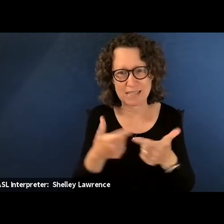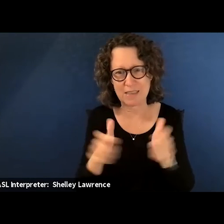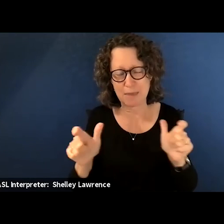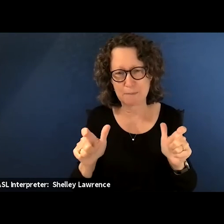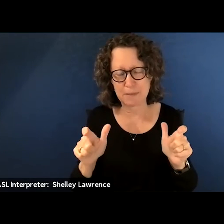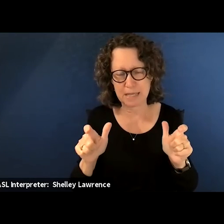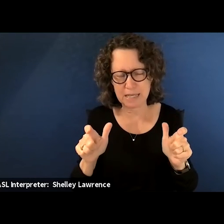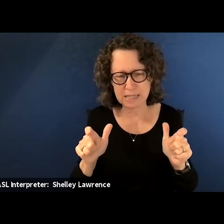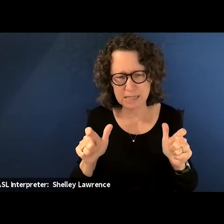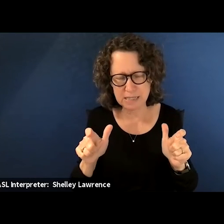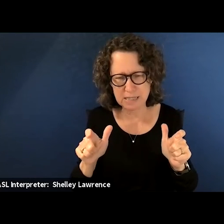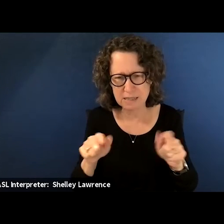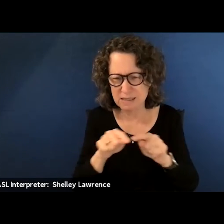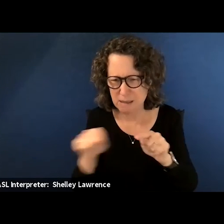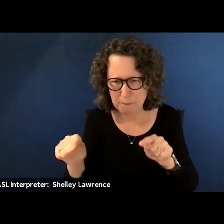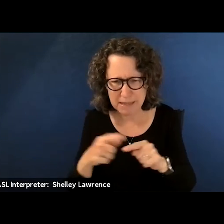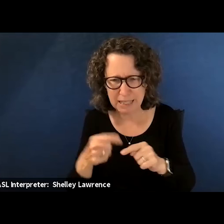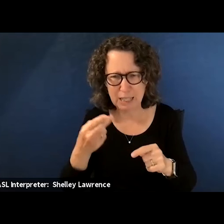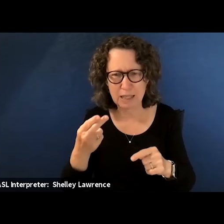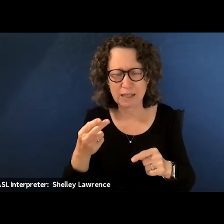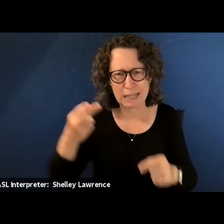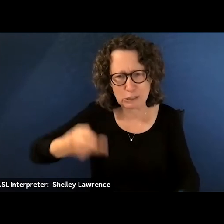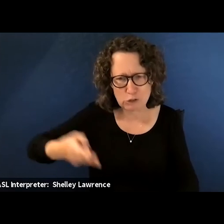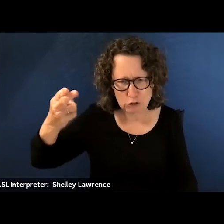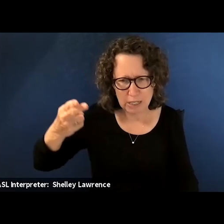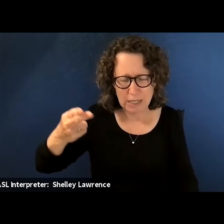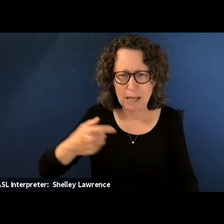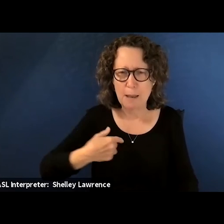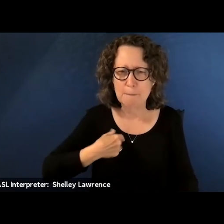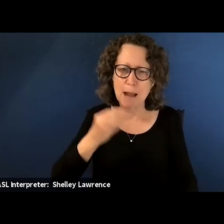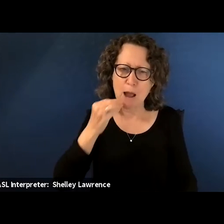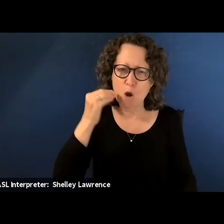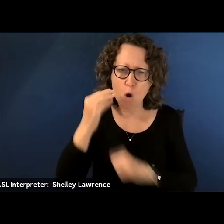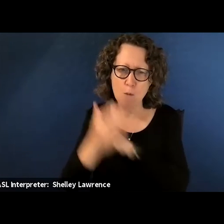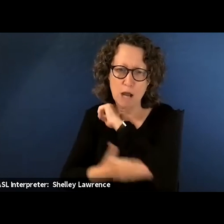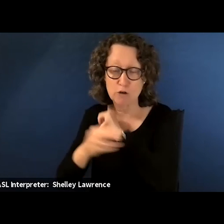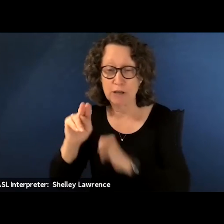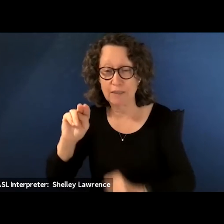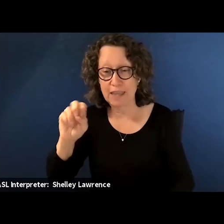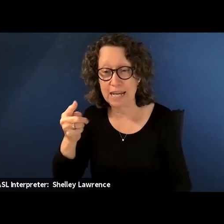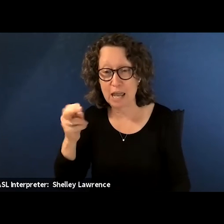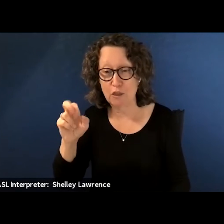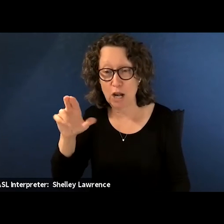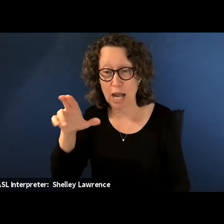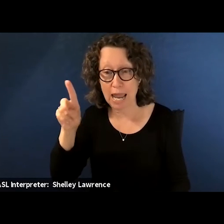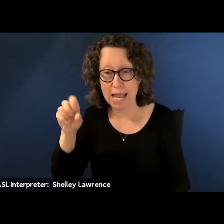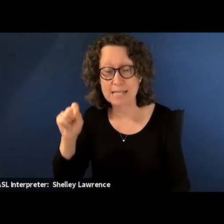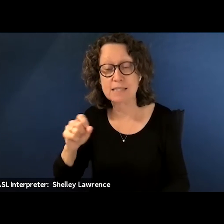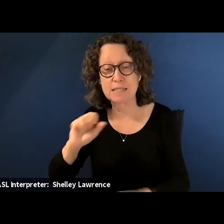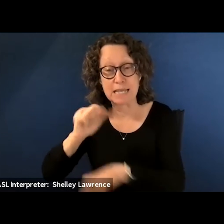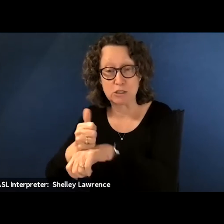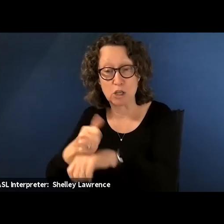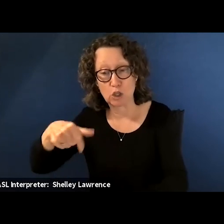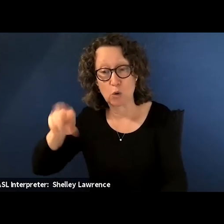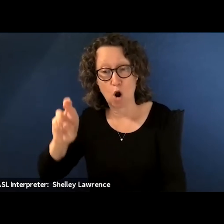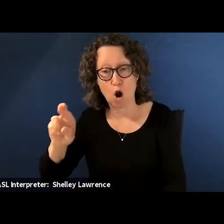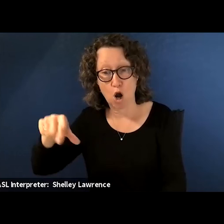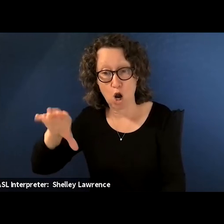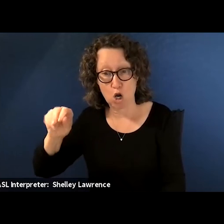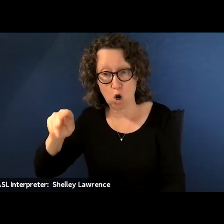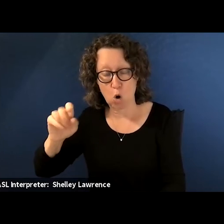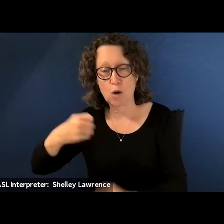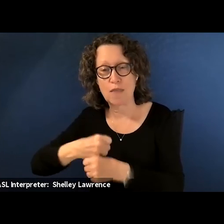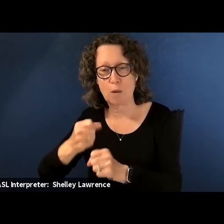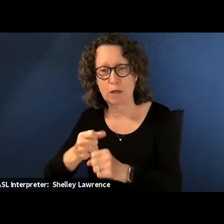diciendo que esta es la mayor infracción contra la humanidad en la historia